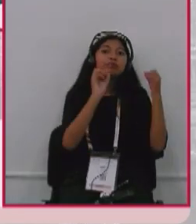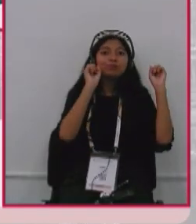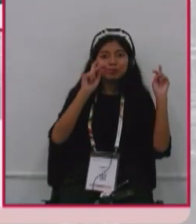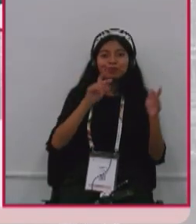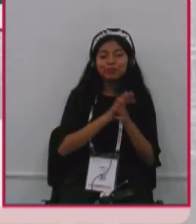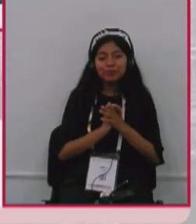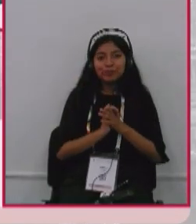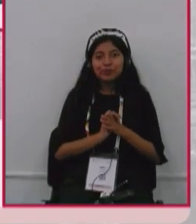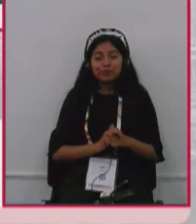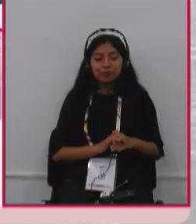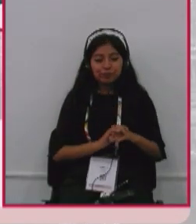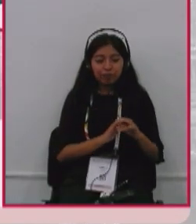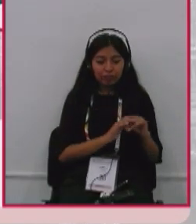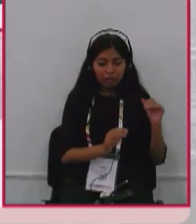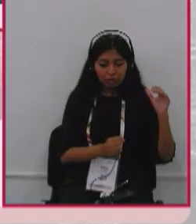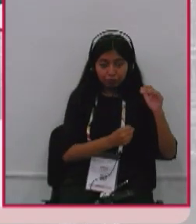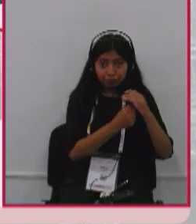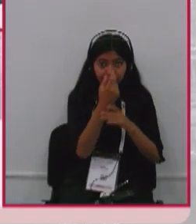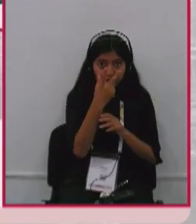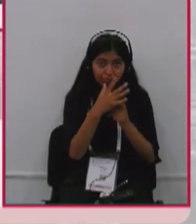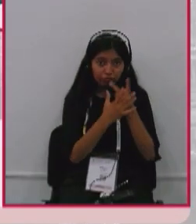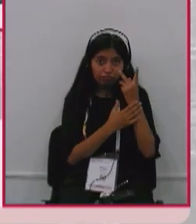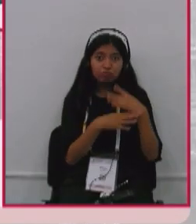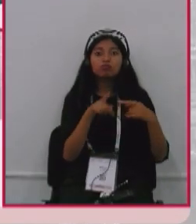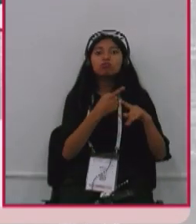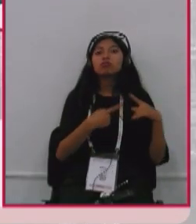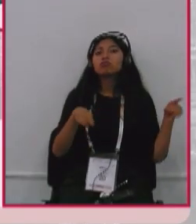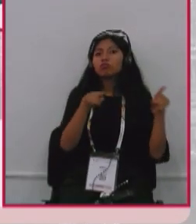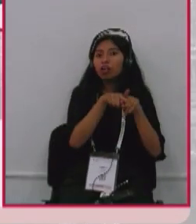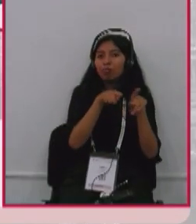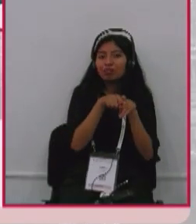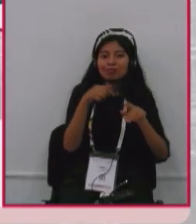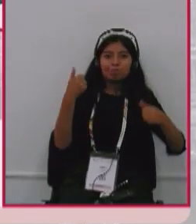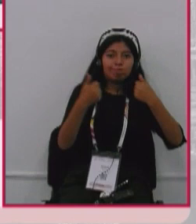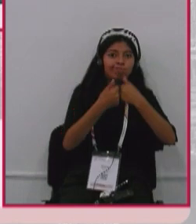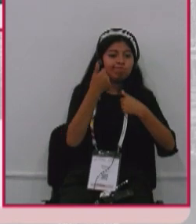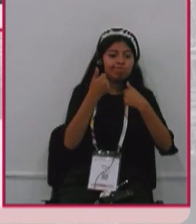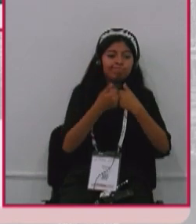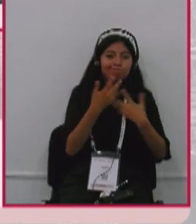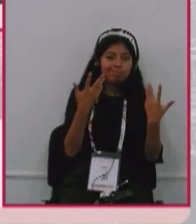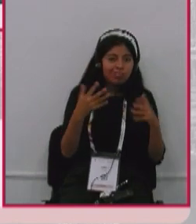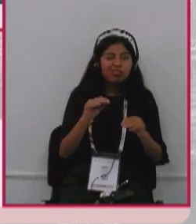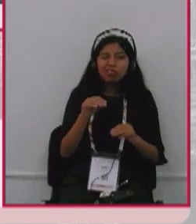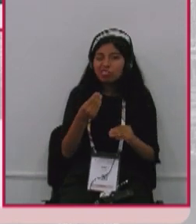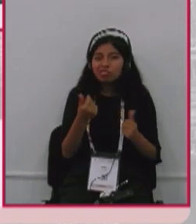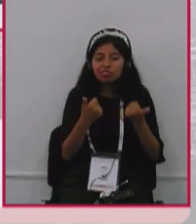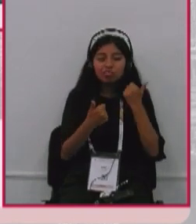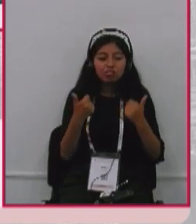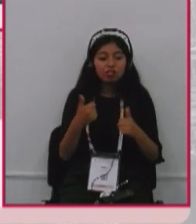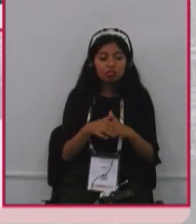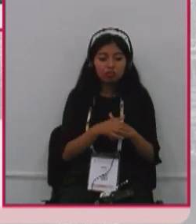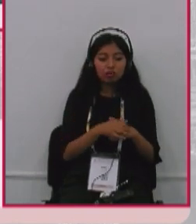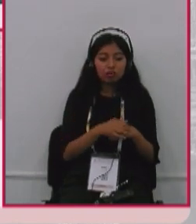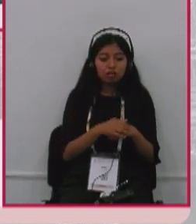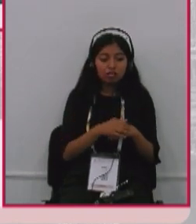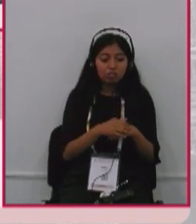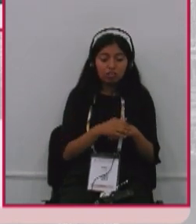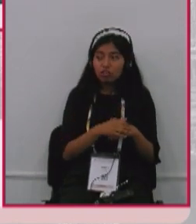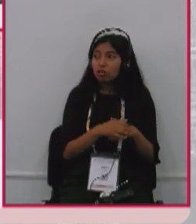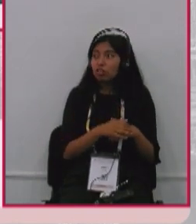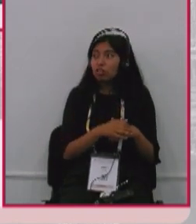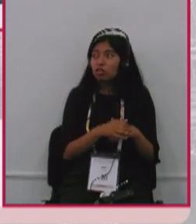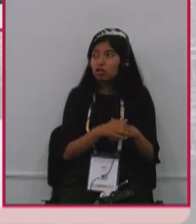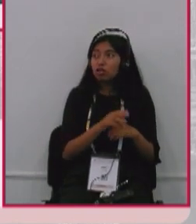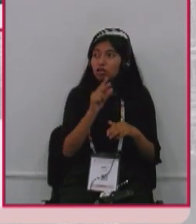La ventaja de las plantas existentes, sin embargo, también hubo riesgos, ¿no? El riesgo principal fue geotécnico en las pilas de lixiviación.